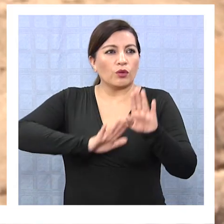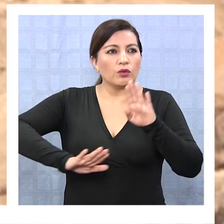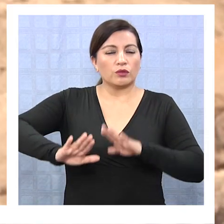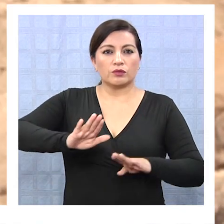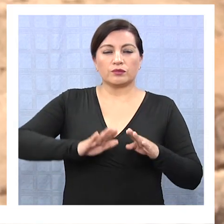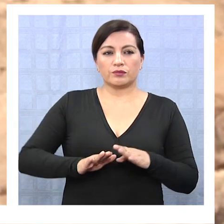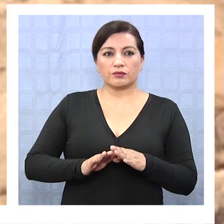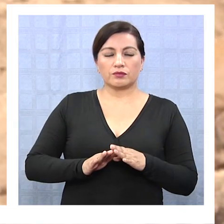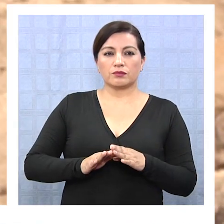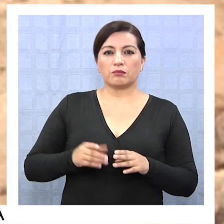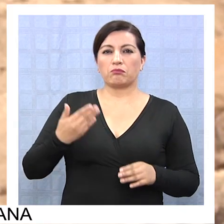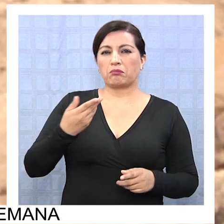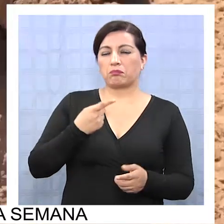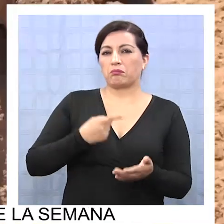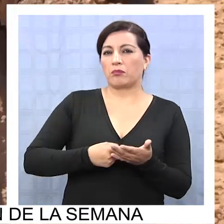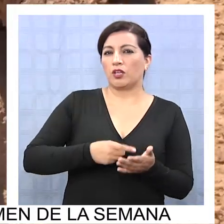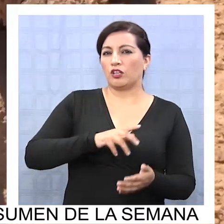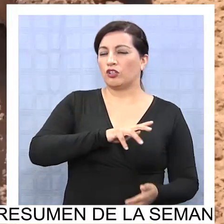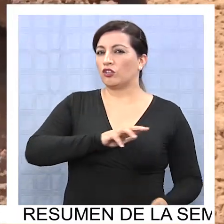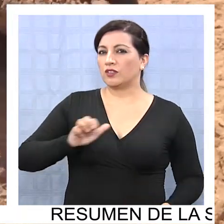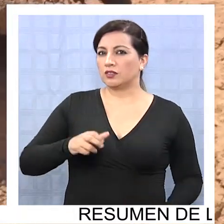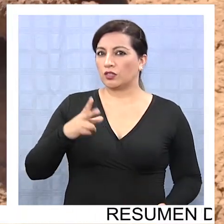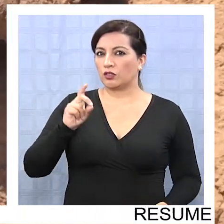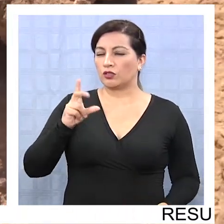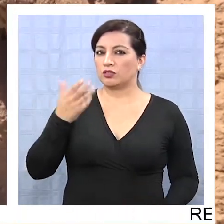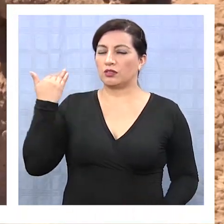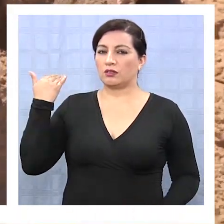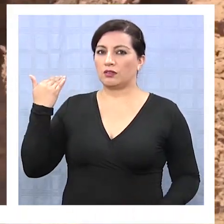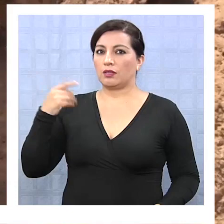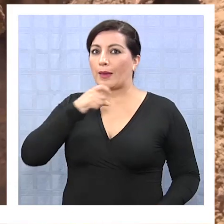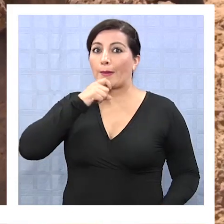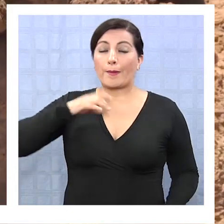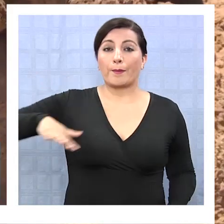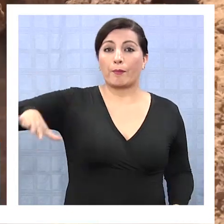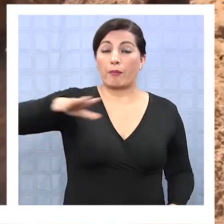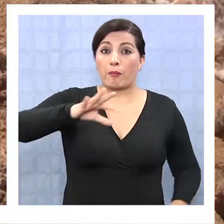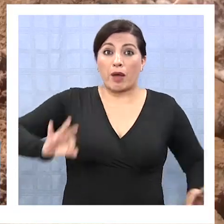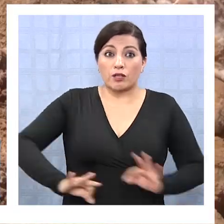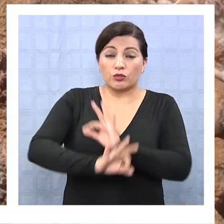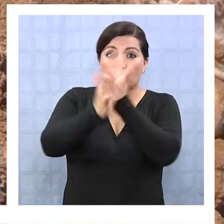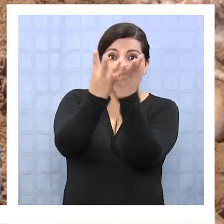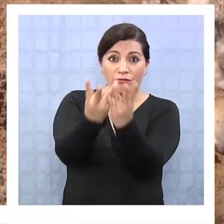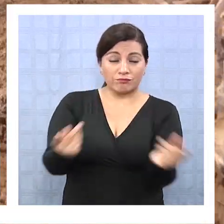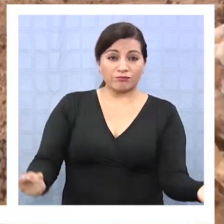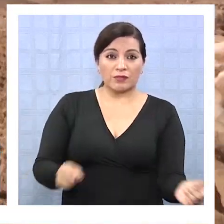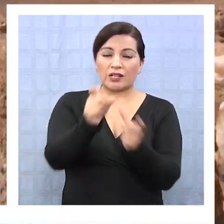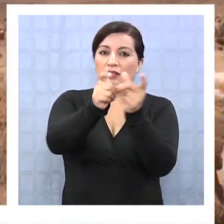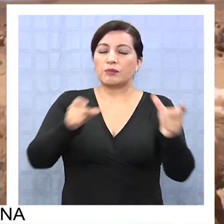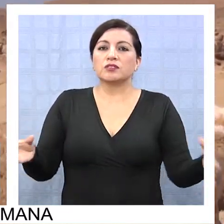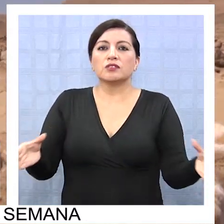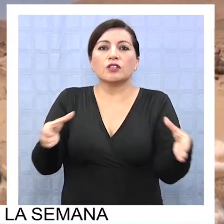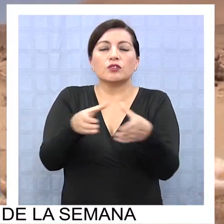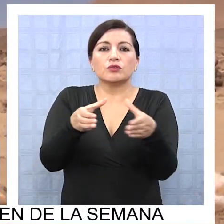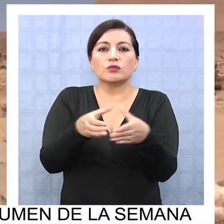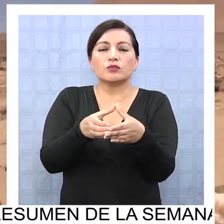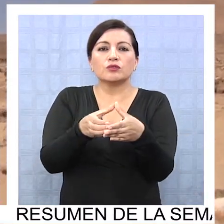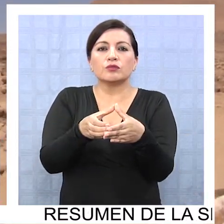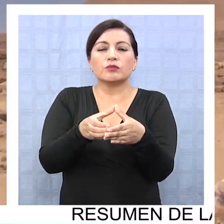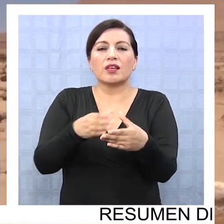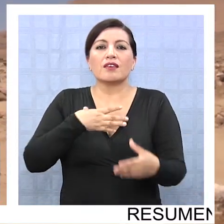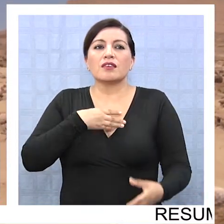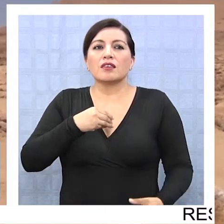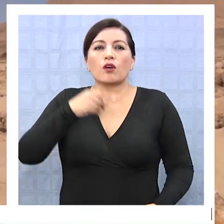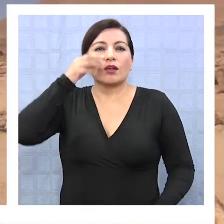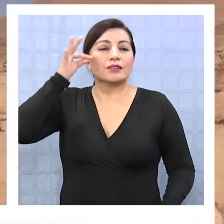Manteniendo el lema cuñado por allá por 1980, que la pampa nunca muera, los pampinos agrupados en la